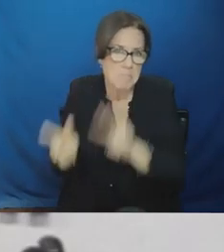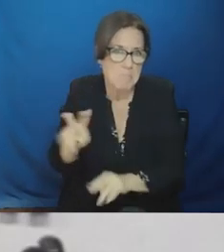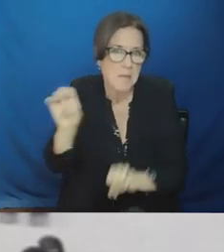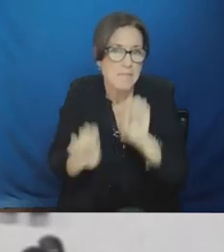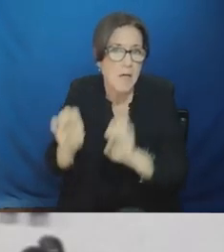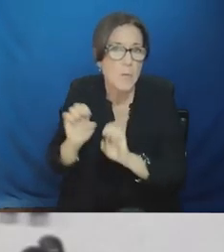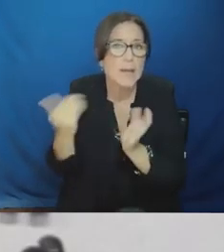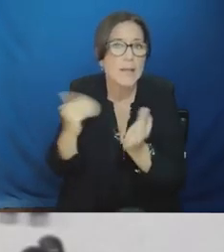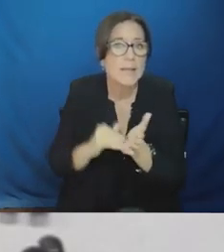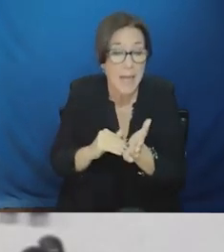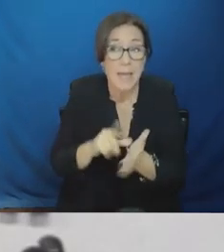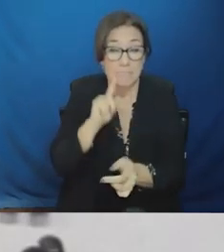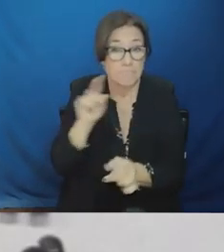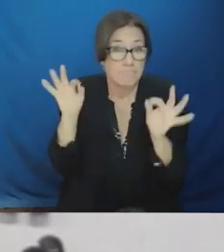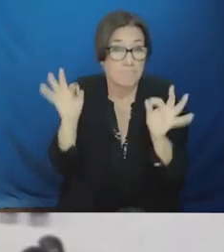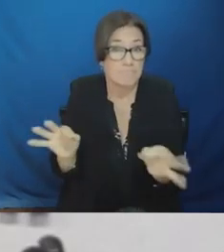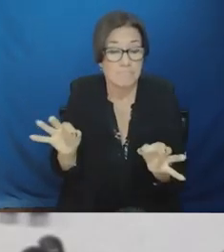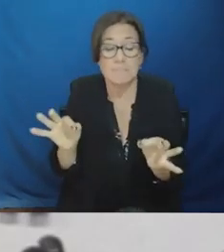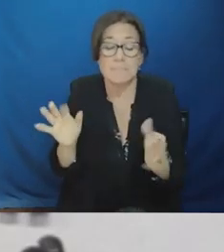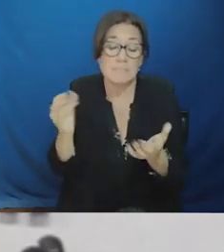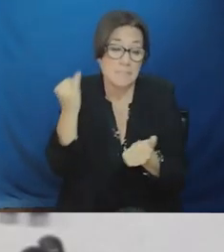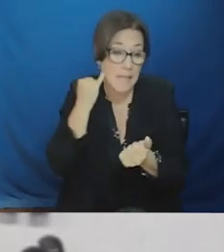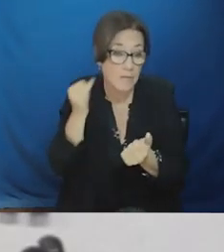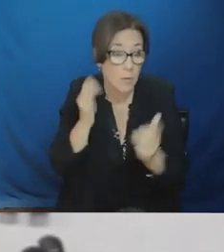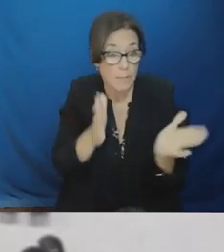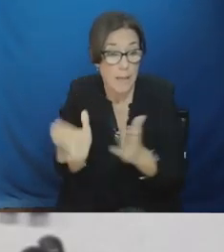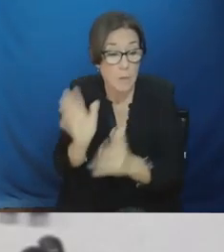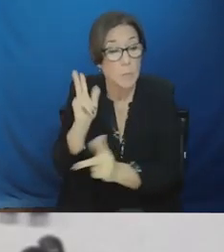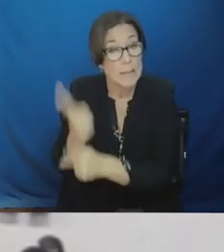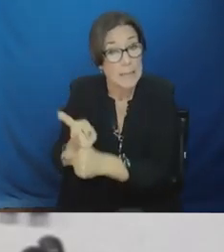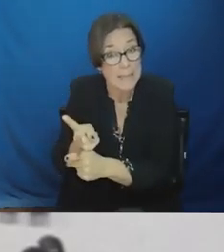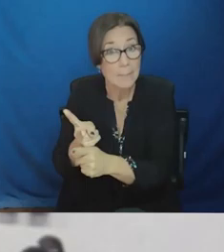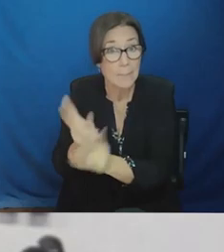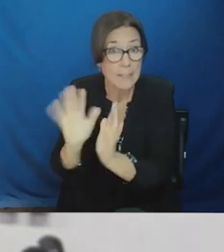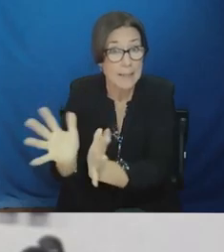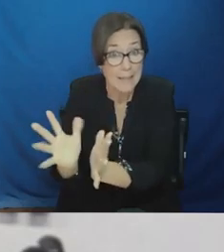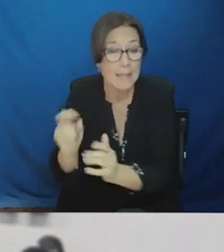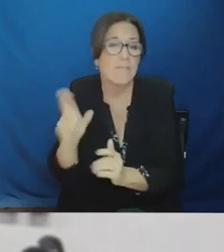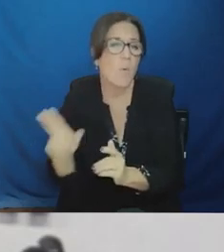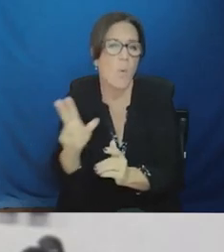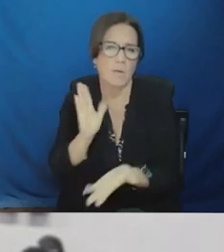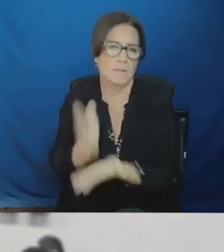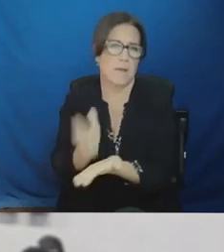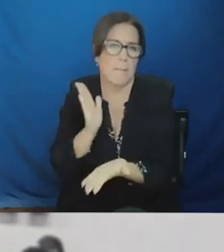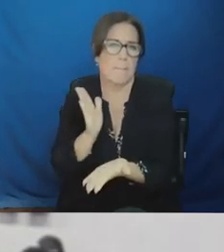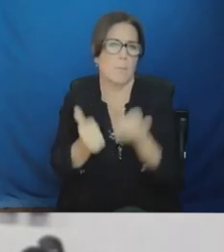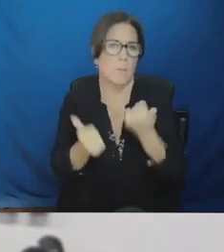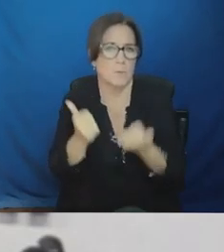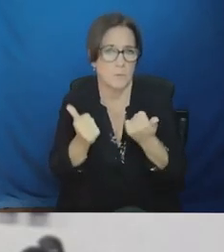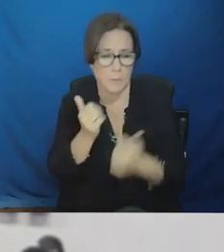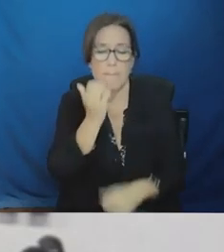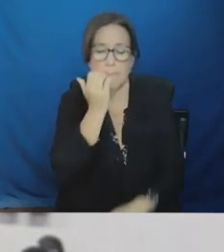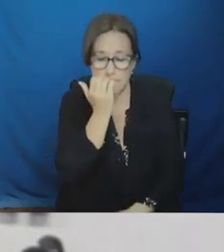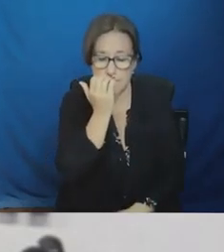nosotros los miramos o una vez más otra vez si consideramos si eso es algo que podemos seguir